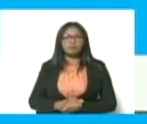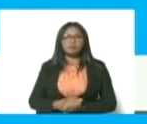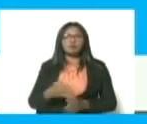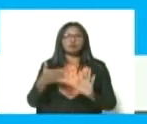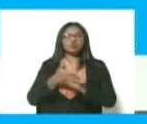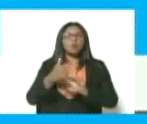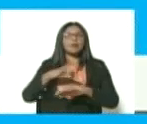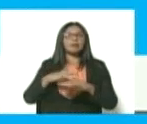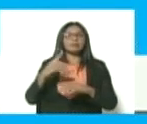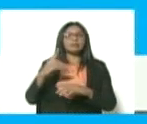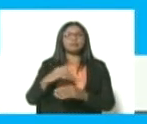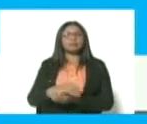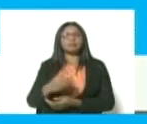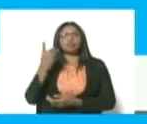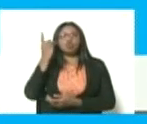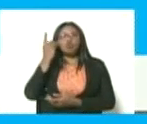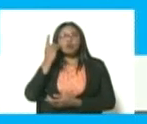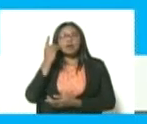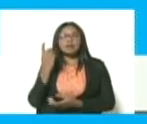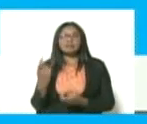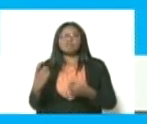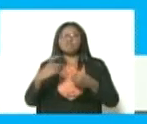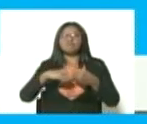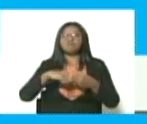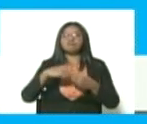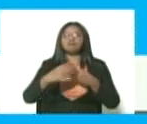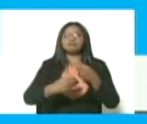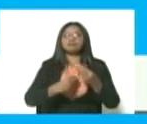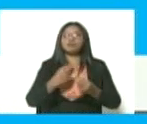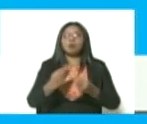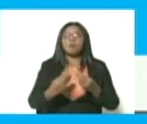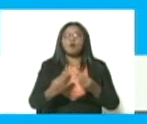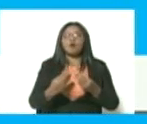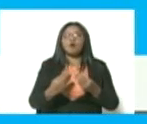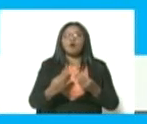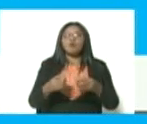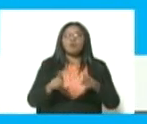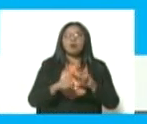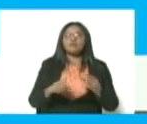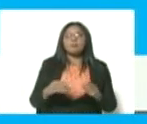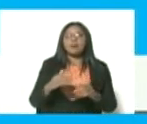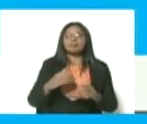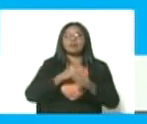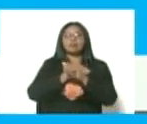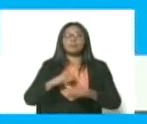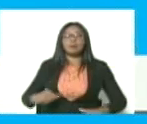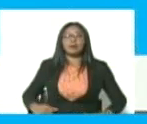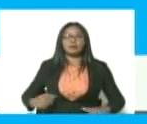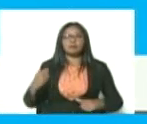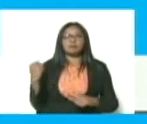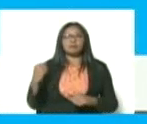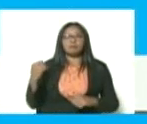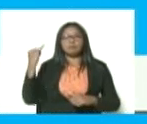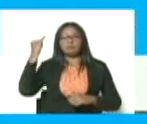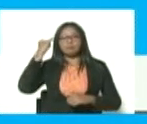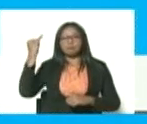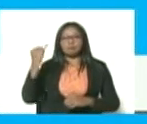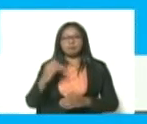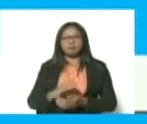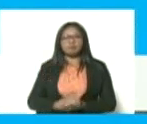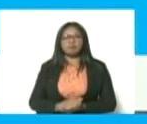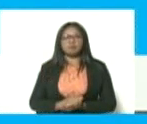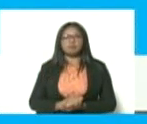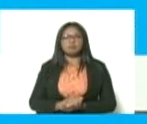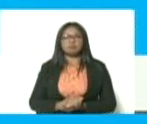Duque y el involucramiento de las fuerzas militares, policiales y de inteligencia